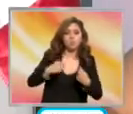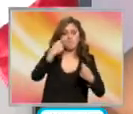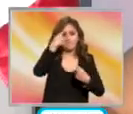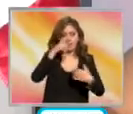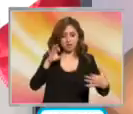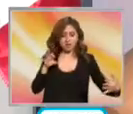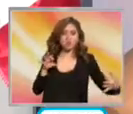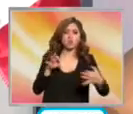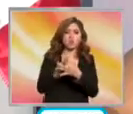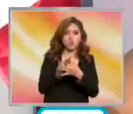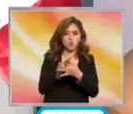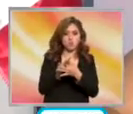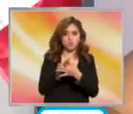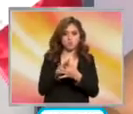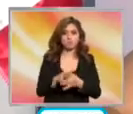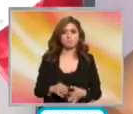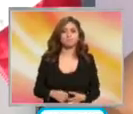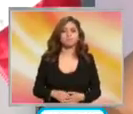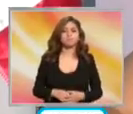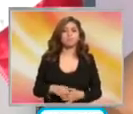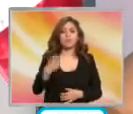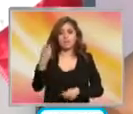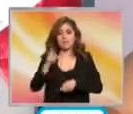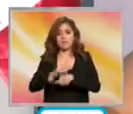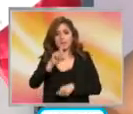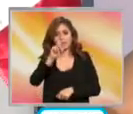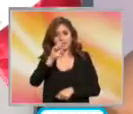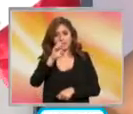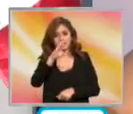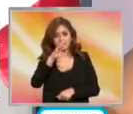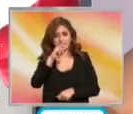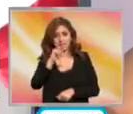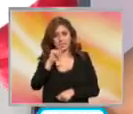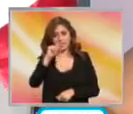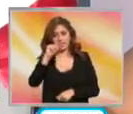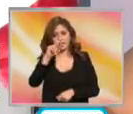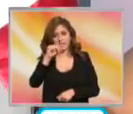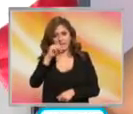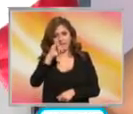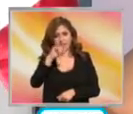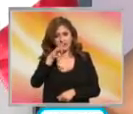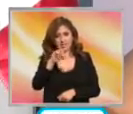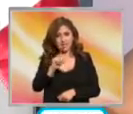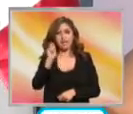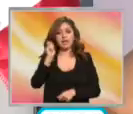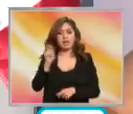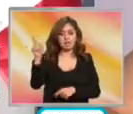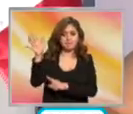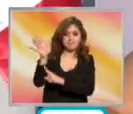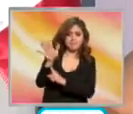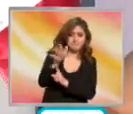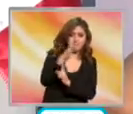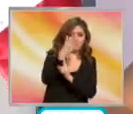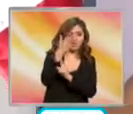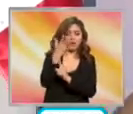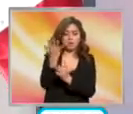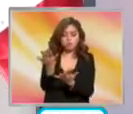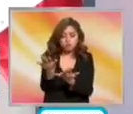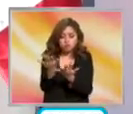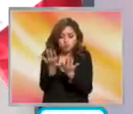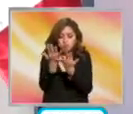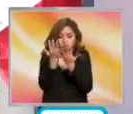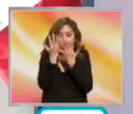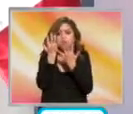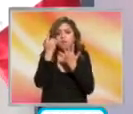buscar unión, pero sobre todo a la escena trágica, la bandera que él utilizó se le pone su rostro a la bandera de México.